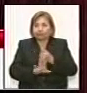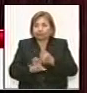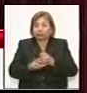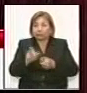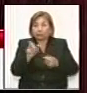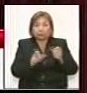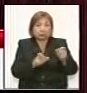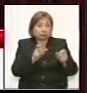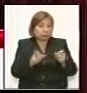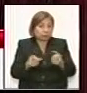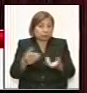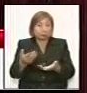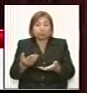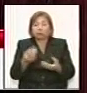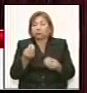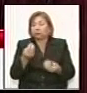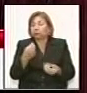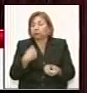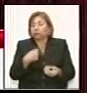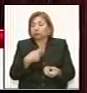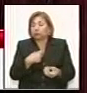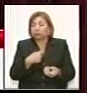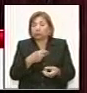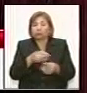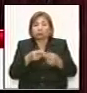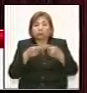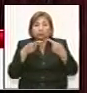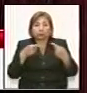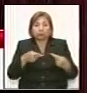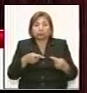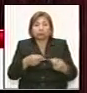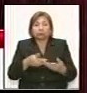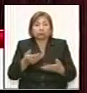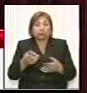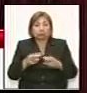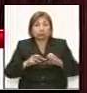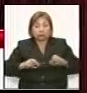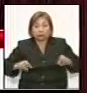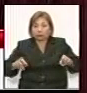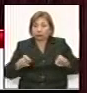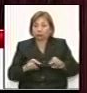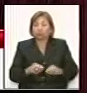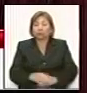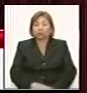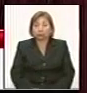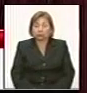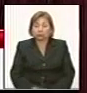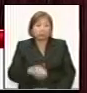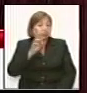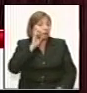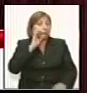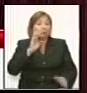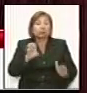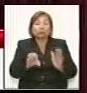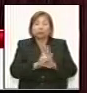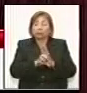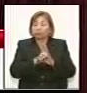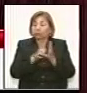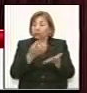popular porque ha tomado algunas medidas contra el Parlamento. Por